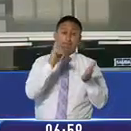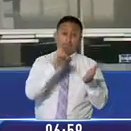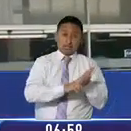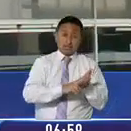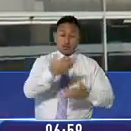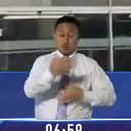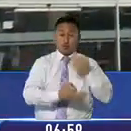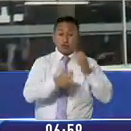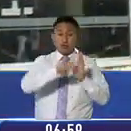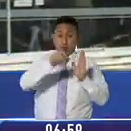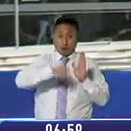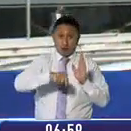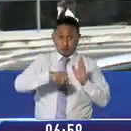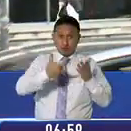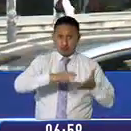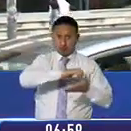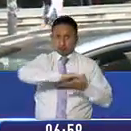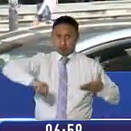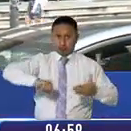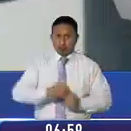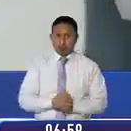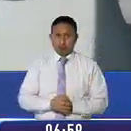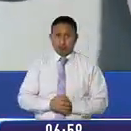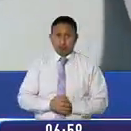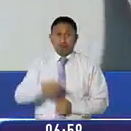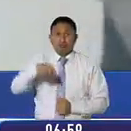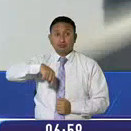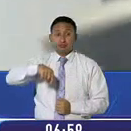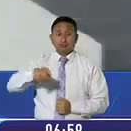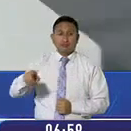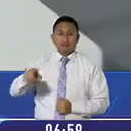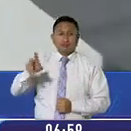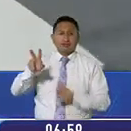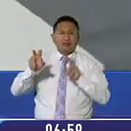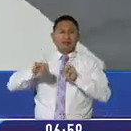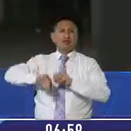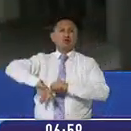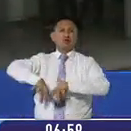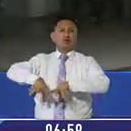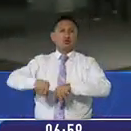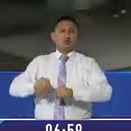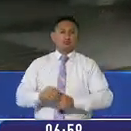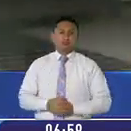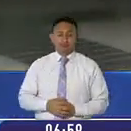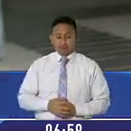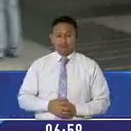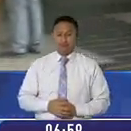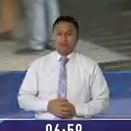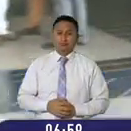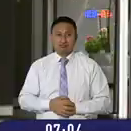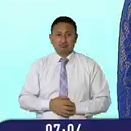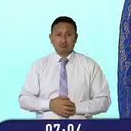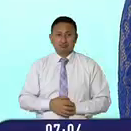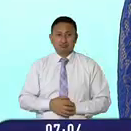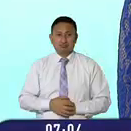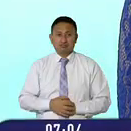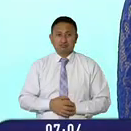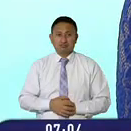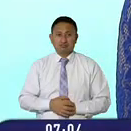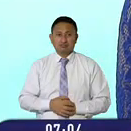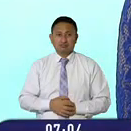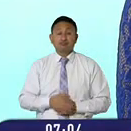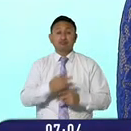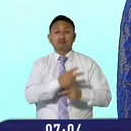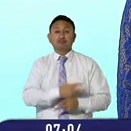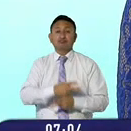abogados tras verse involucrados en presuntos actos de corrupción. Informó Valeria Navarro. El Consejo de